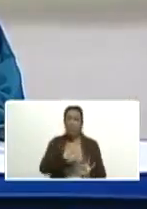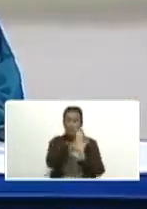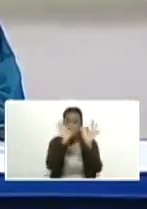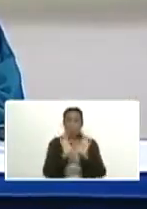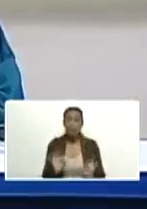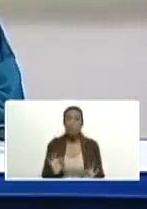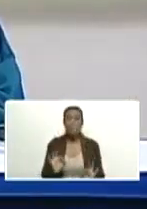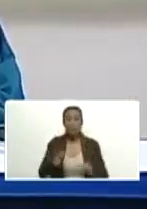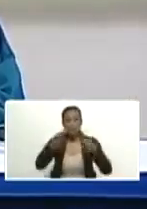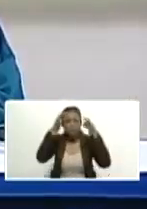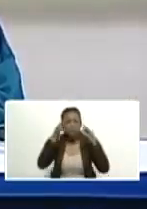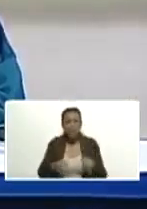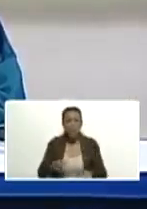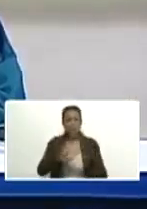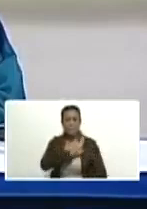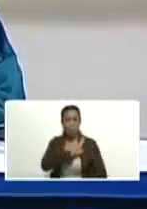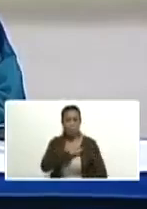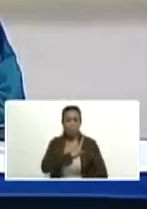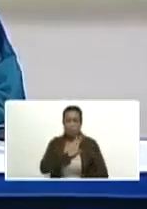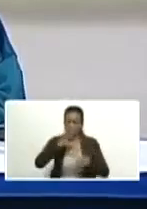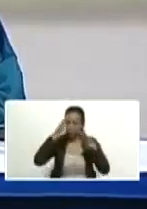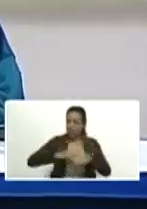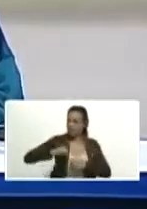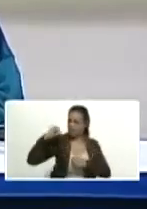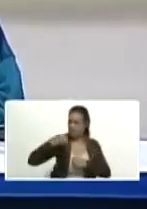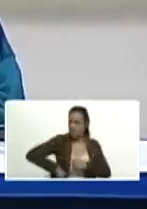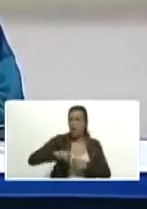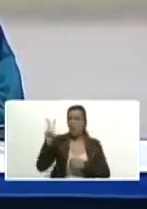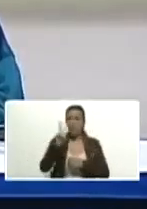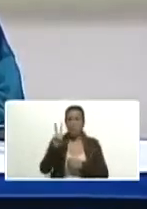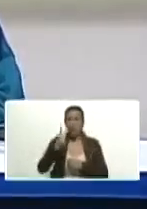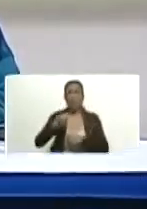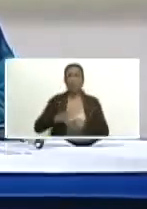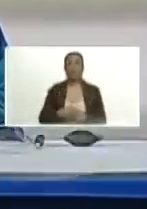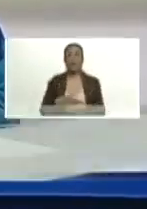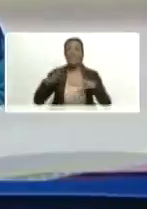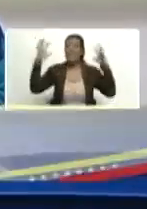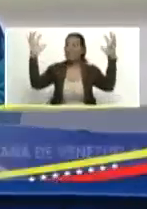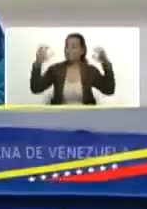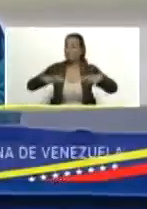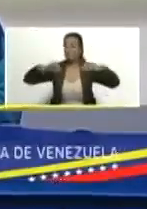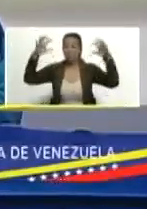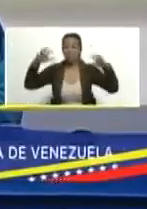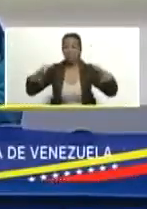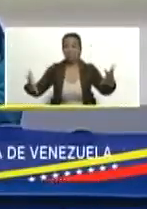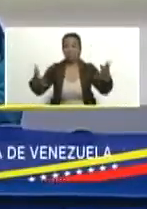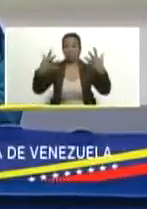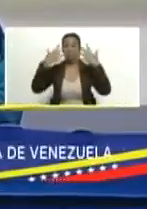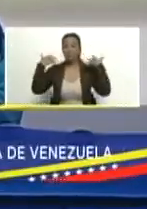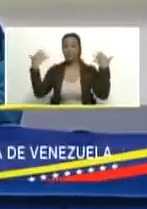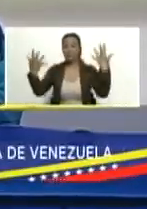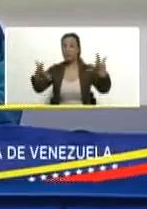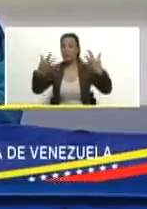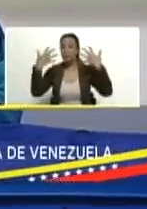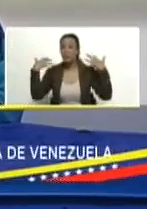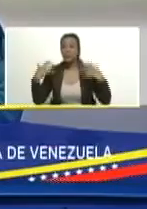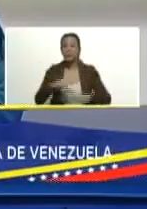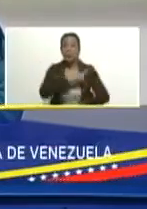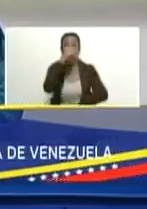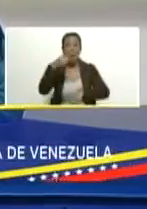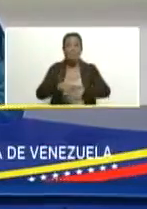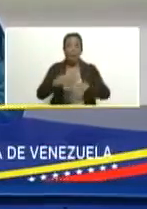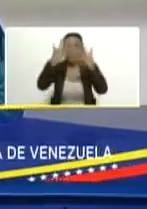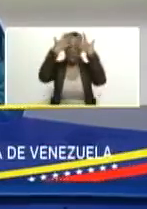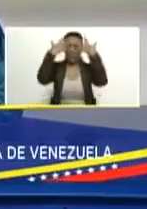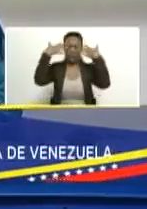de lo afirmativo nacional, de lo afirmativo venezolano. Aquí me está llegando el agua completico, pues. Llegó para